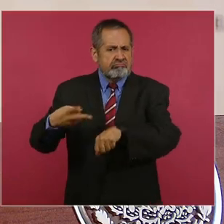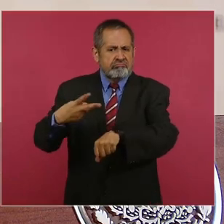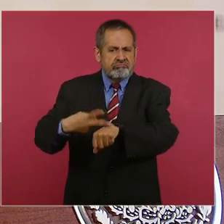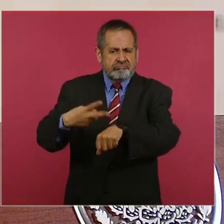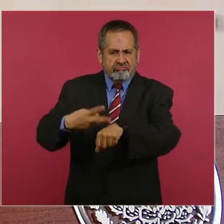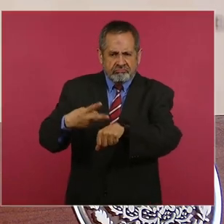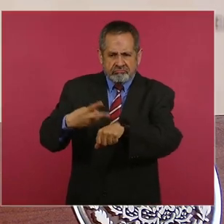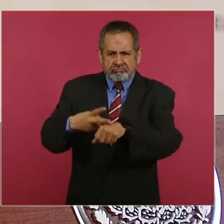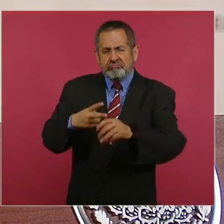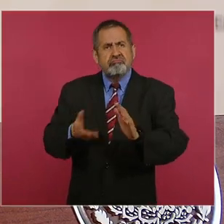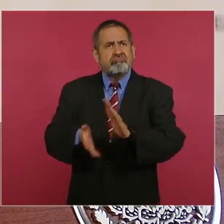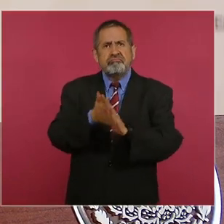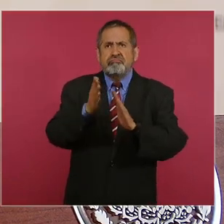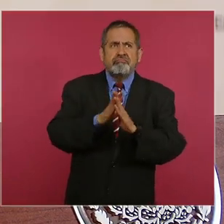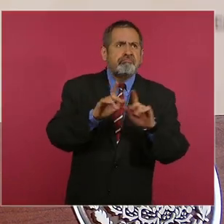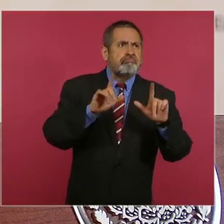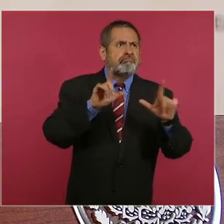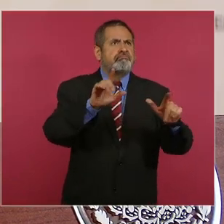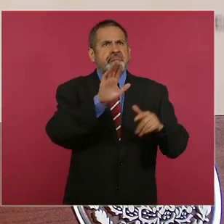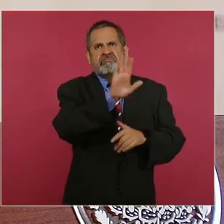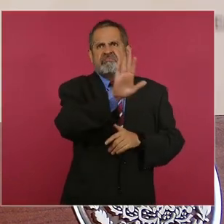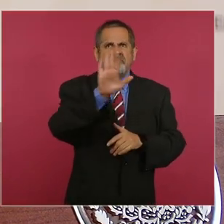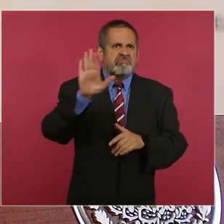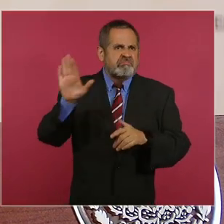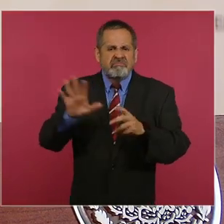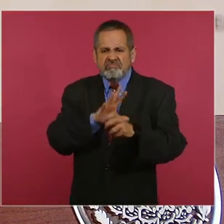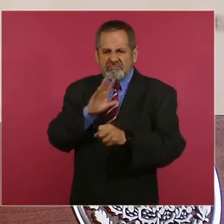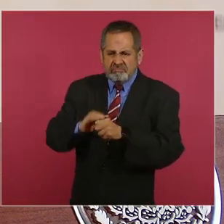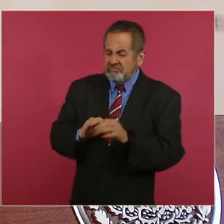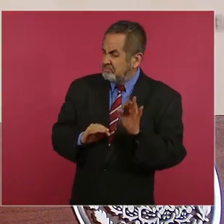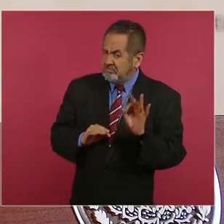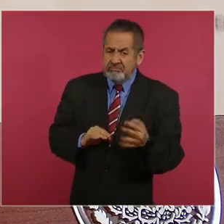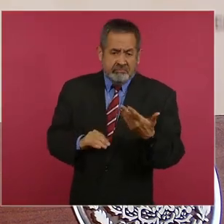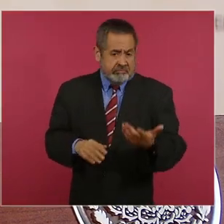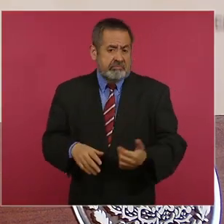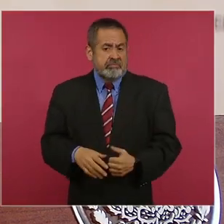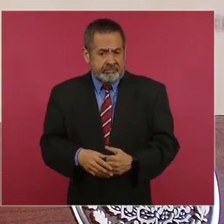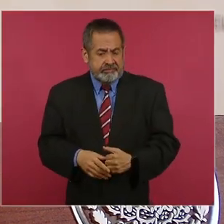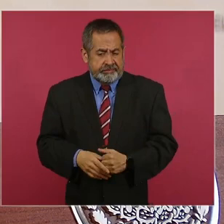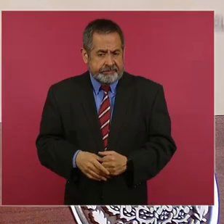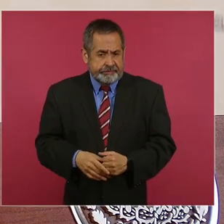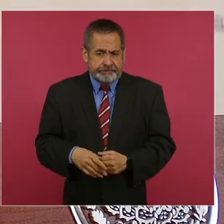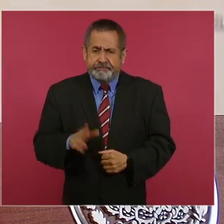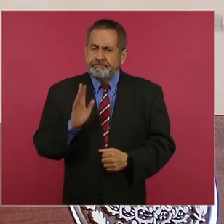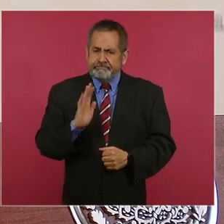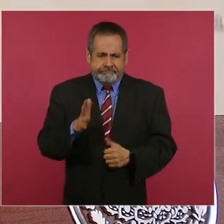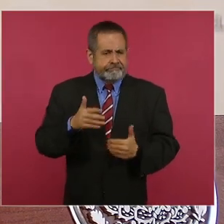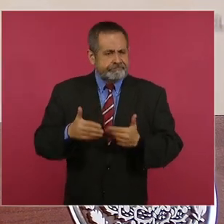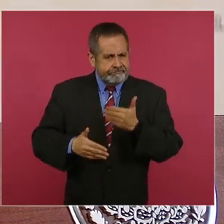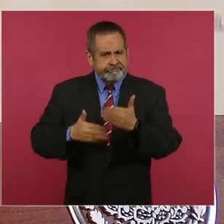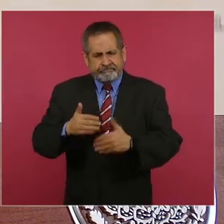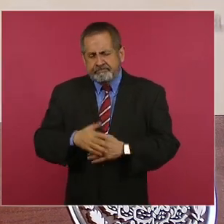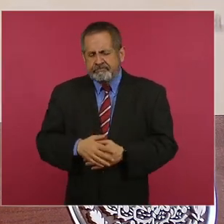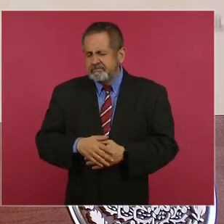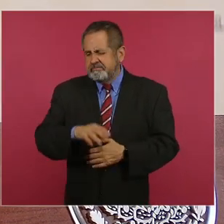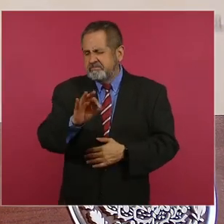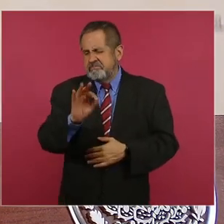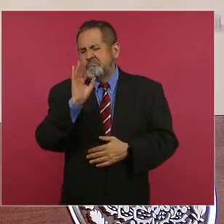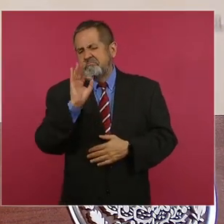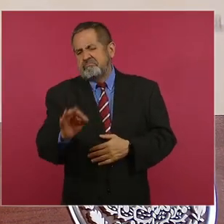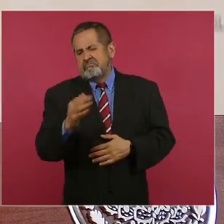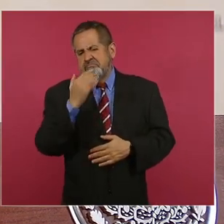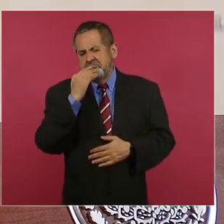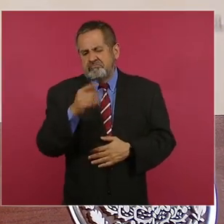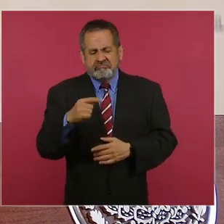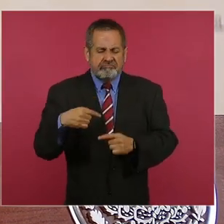estos materiales. Entonces, estamos avanzando. Sí vamos a lograr